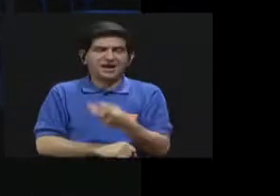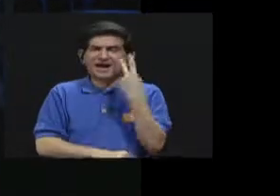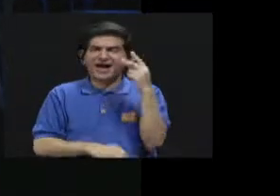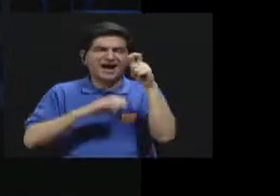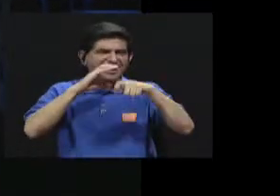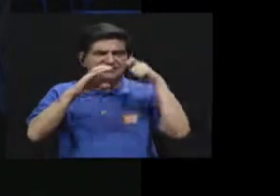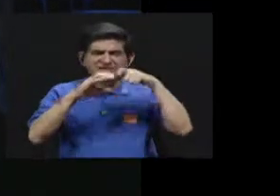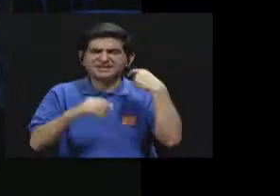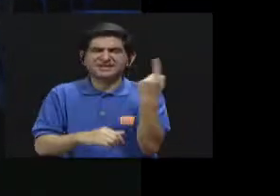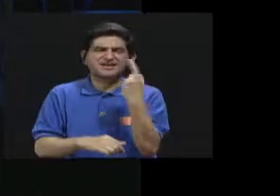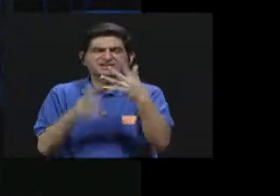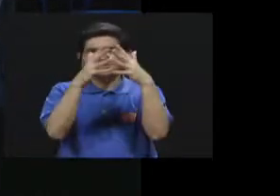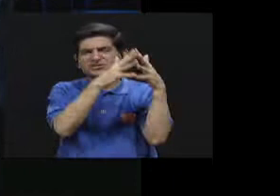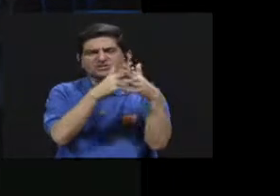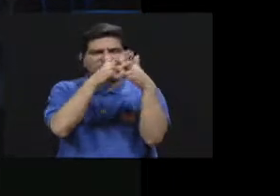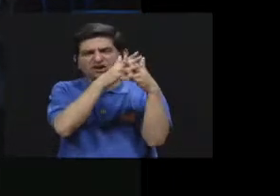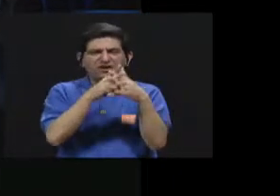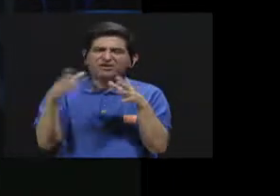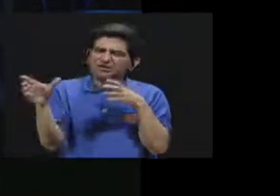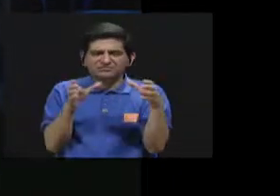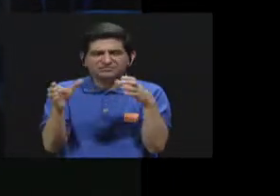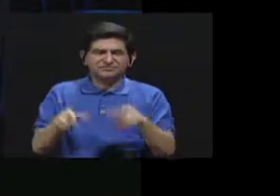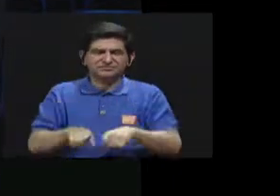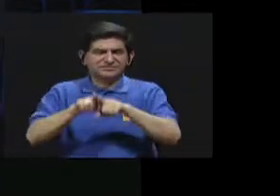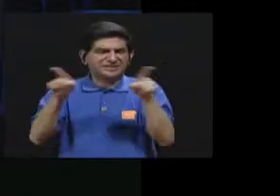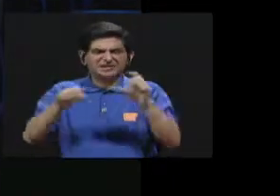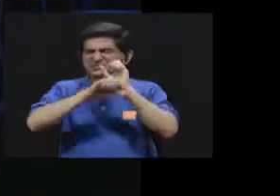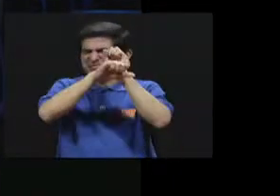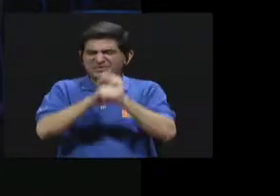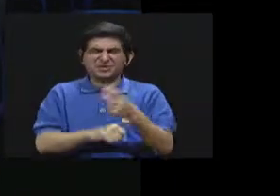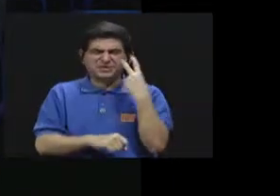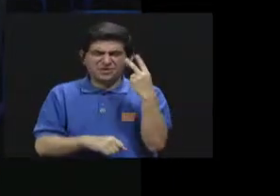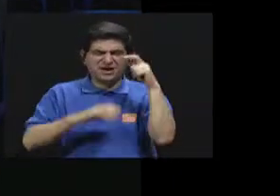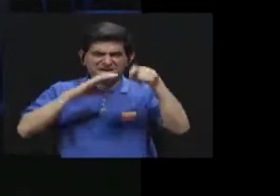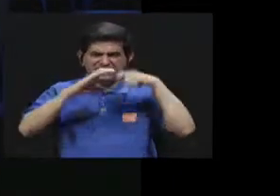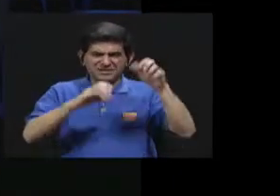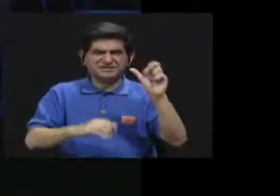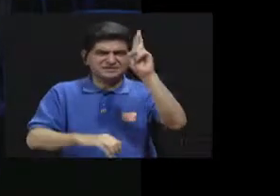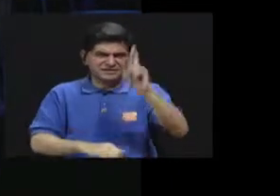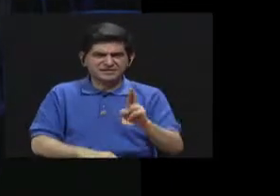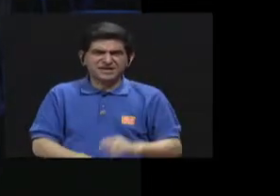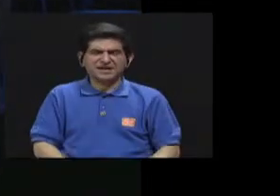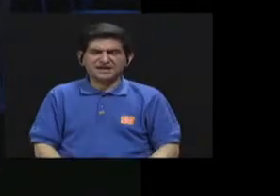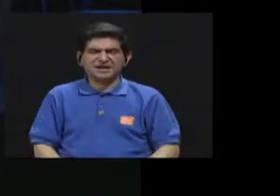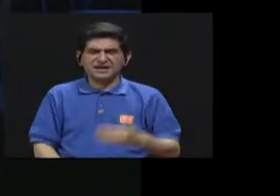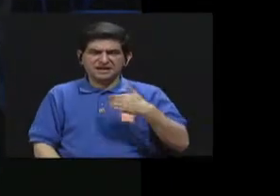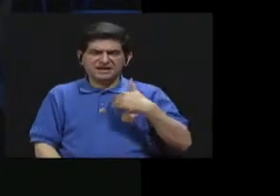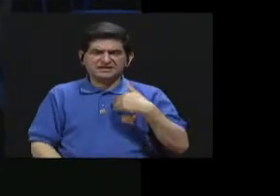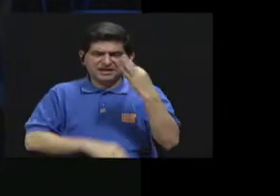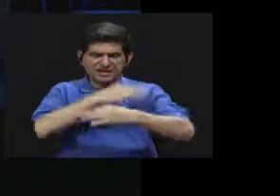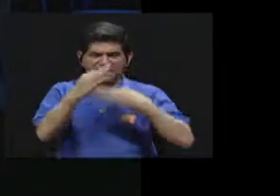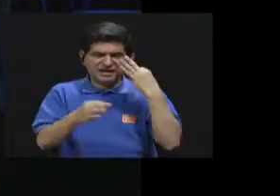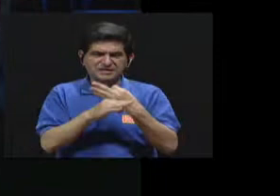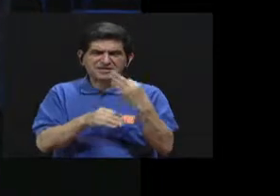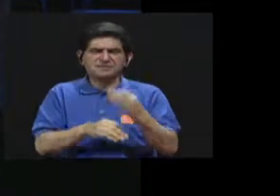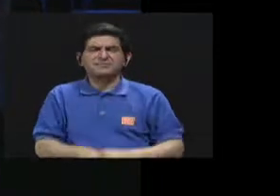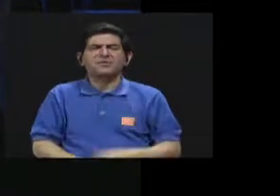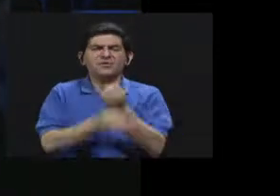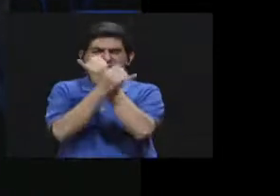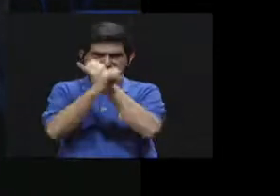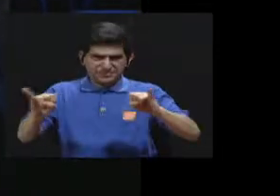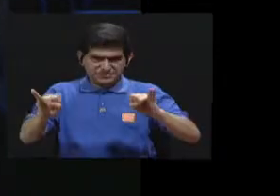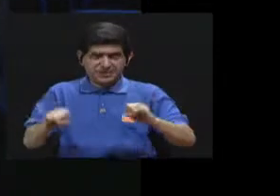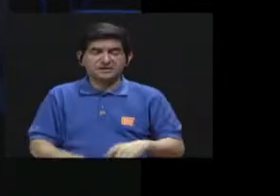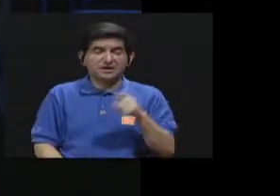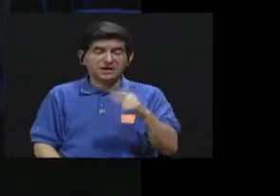un proceso que tenemos que ir haciendo incluso con el público, porque el público tampoco está muy acostumbrado a ver cine que no sea el norteamericano y el comercial, y tampoco está